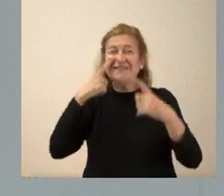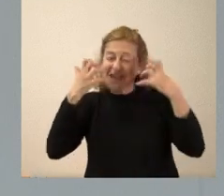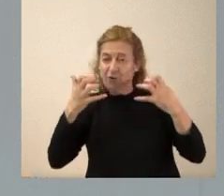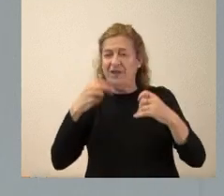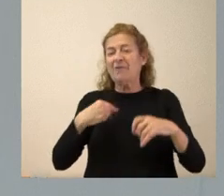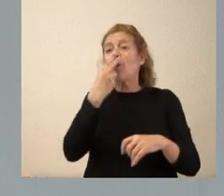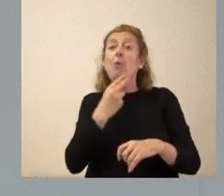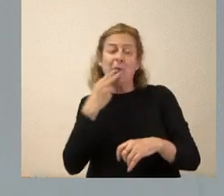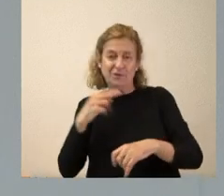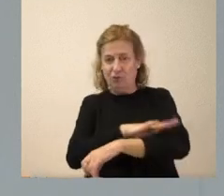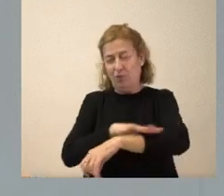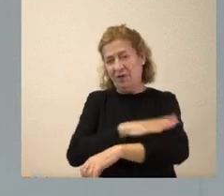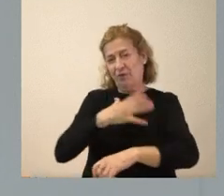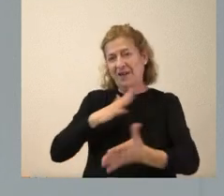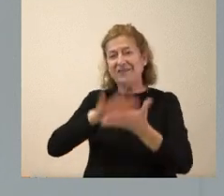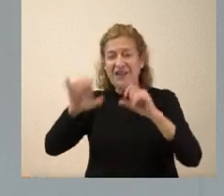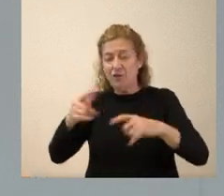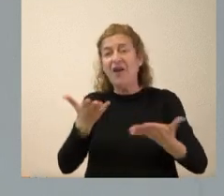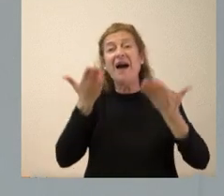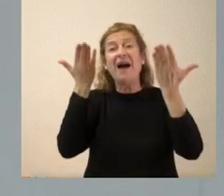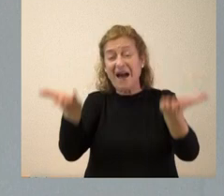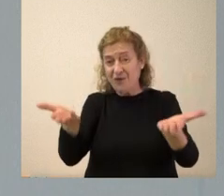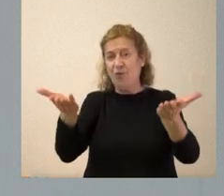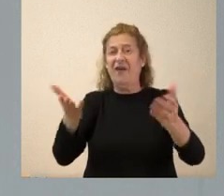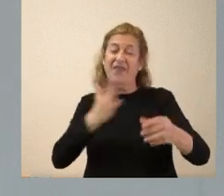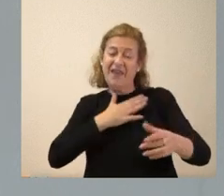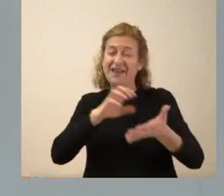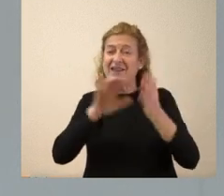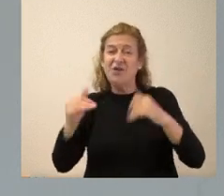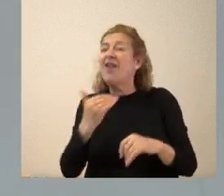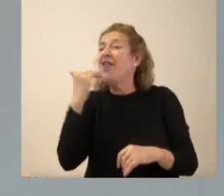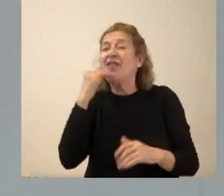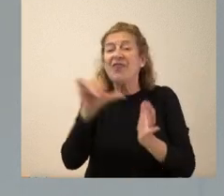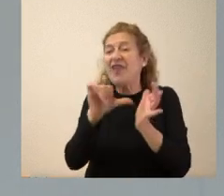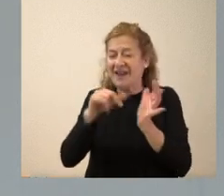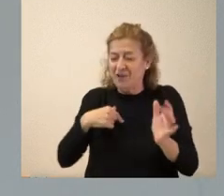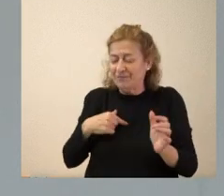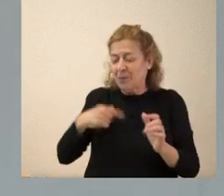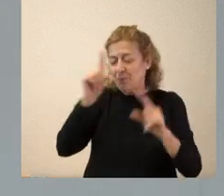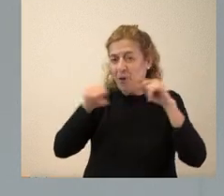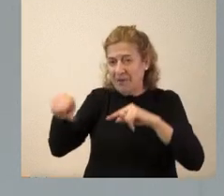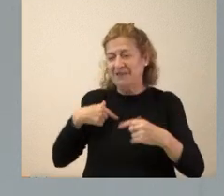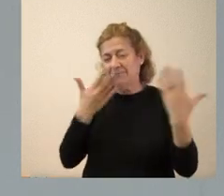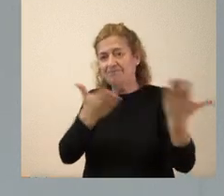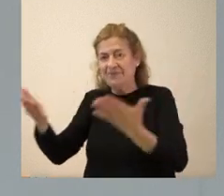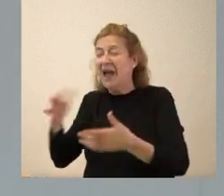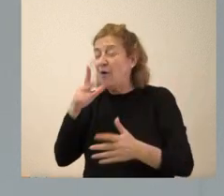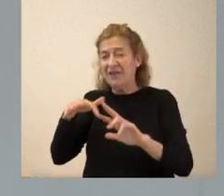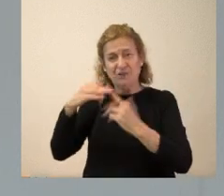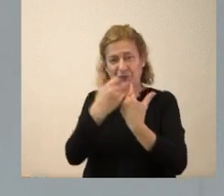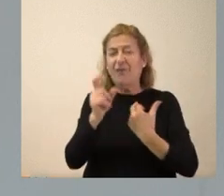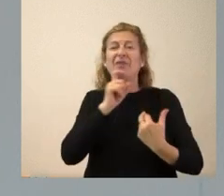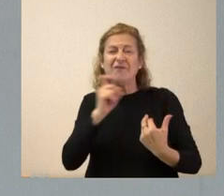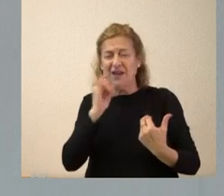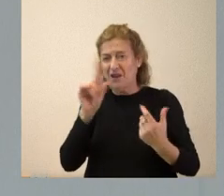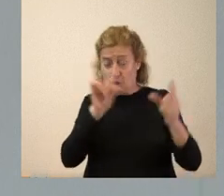este compromiso del gobierno de Castilla y león esta ayuda del obrero de Castilla y león que estamos cerca de esos problemas en circunstancias especialmente difíciles y complicadas por